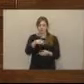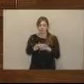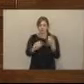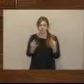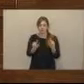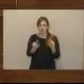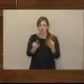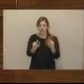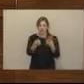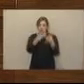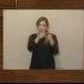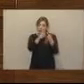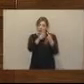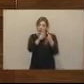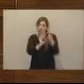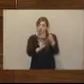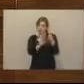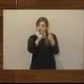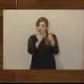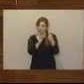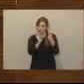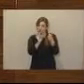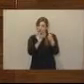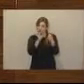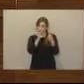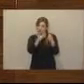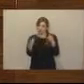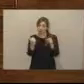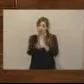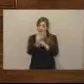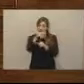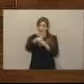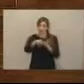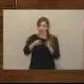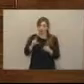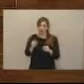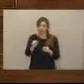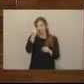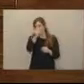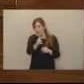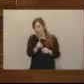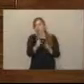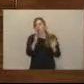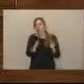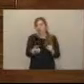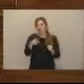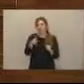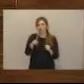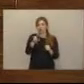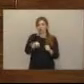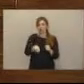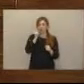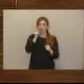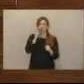¿Un apartado especial en este sentido para los trabajadores del ERA? No, ¿verdad? No. De hecho, es un derecho que no solamente